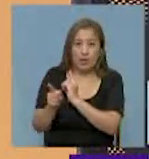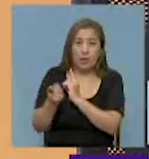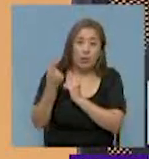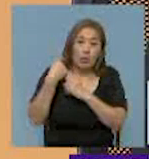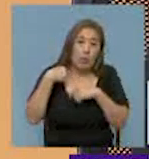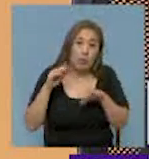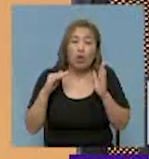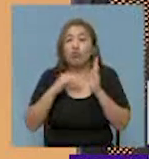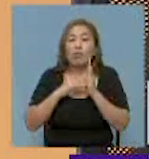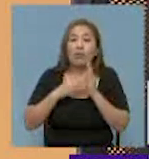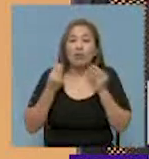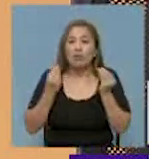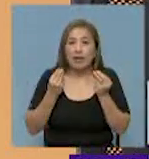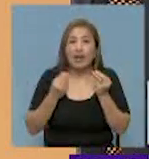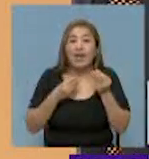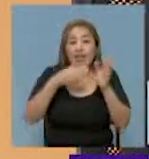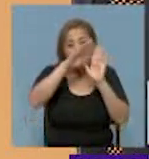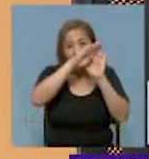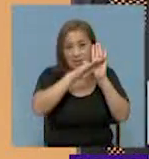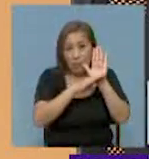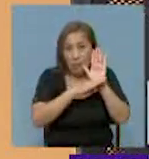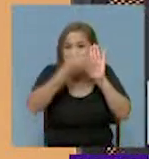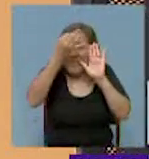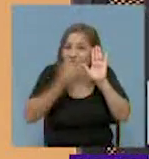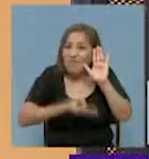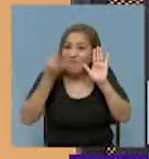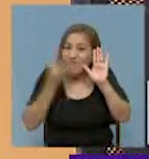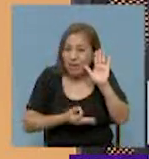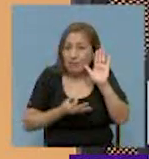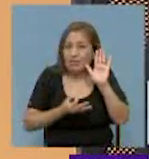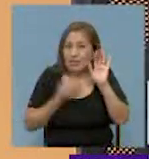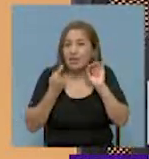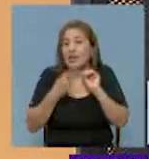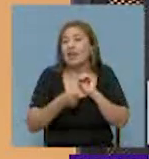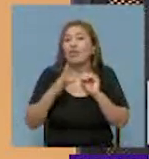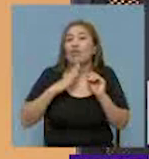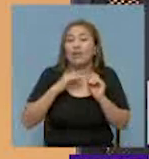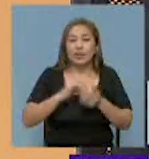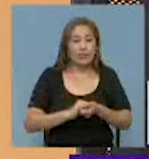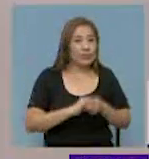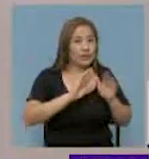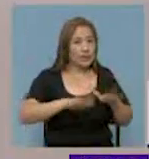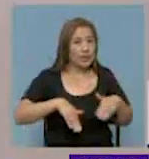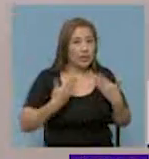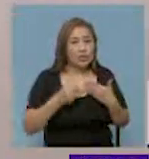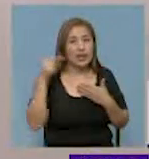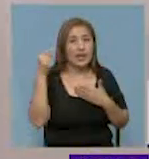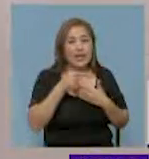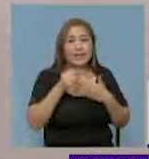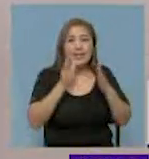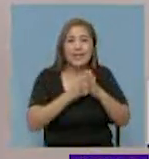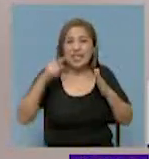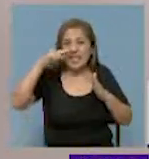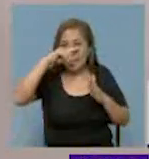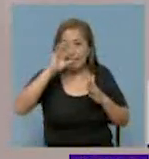va a depender de que éste esté incorrectamente confeccionadas ahora éstas están faltando entonces este esta parte del